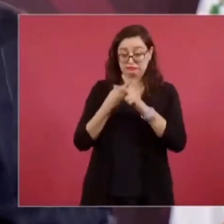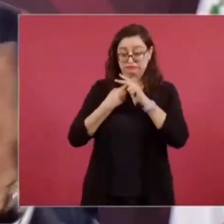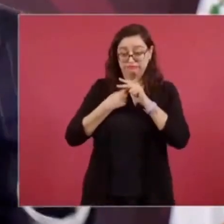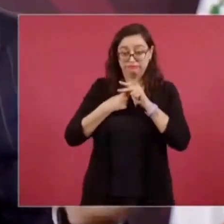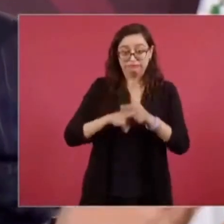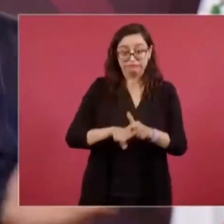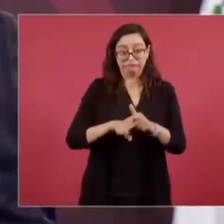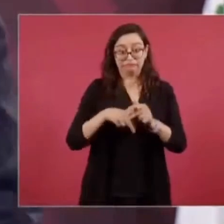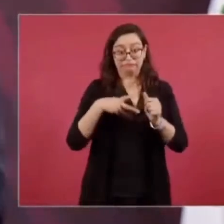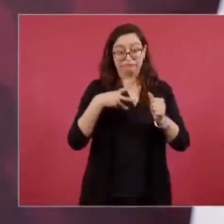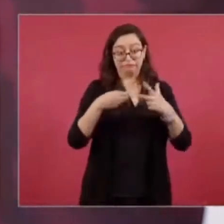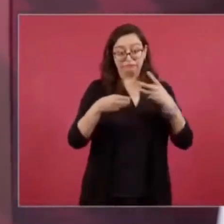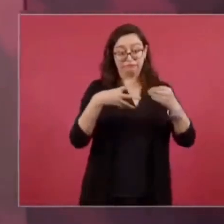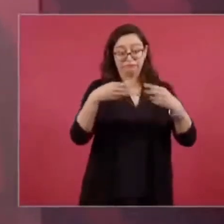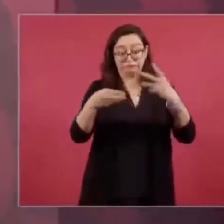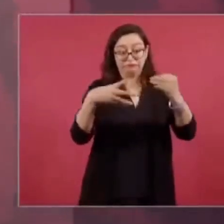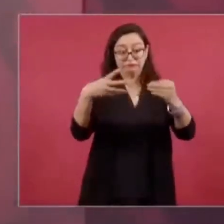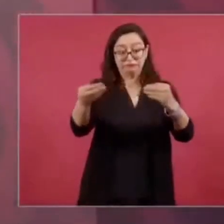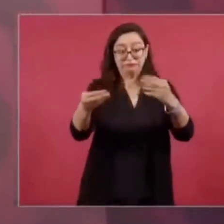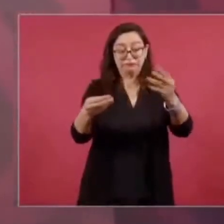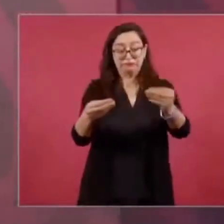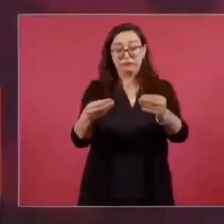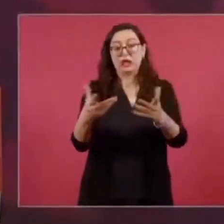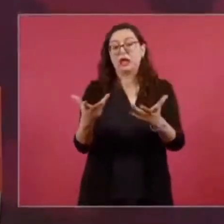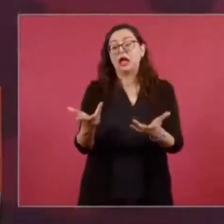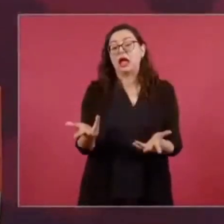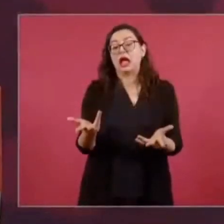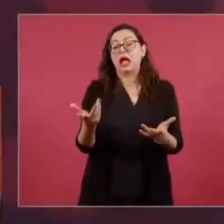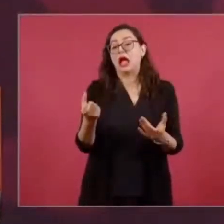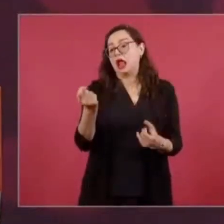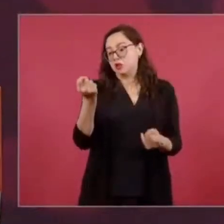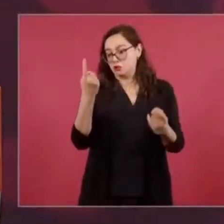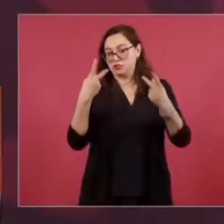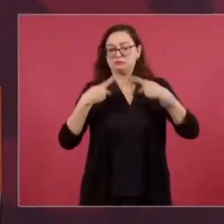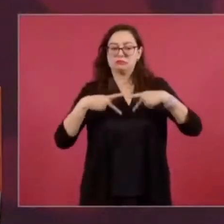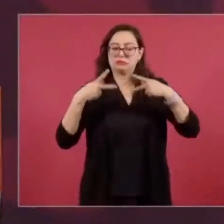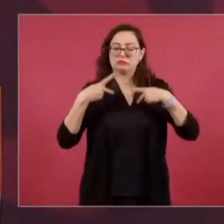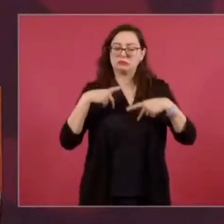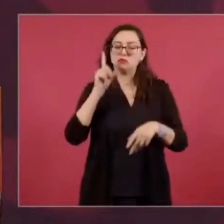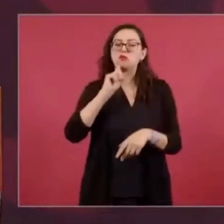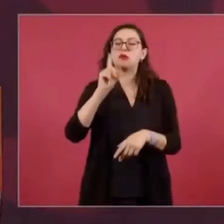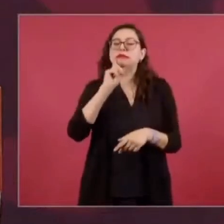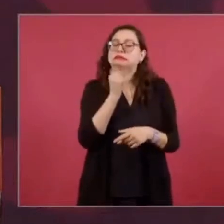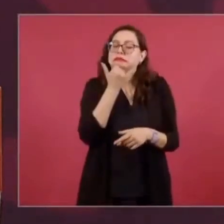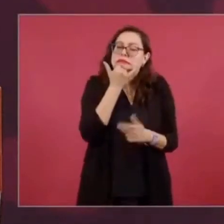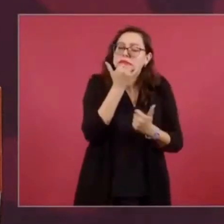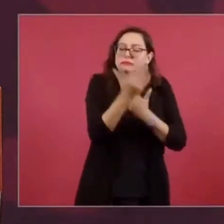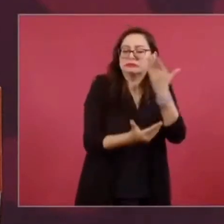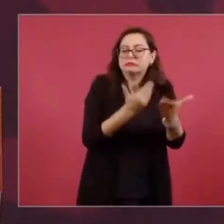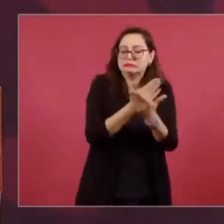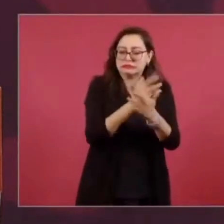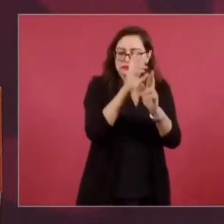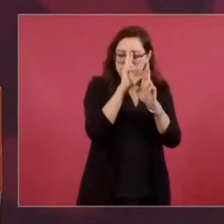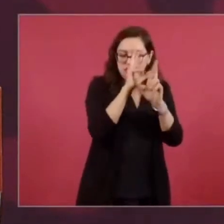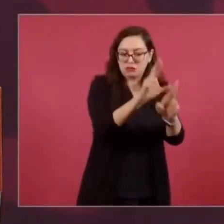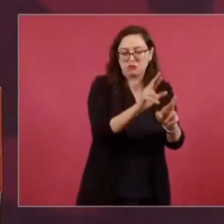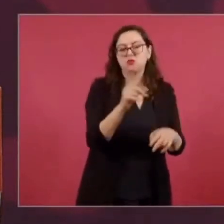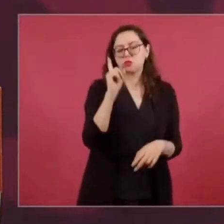con todo respeto, iban señoras, ¿no?, de clase media, media alta, a